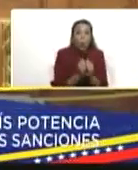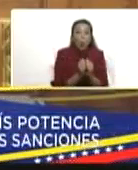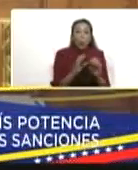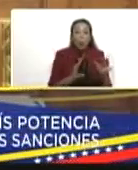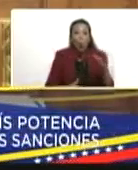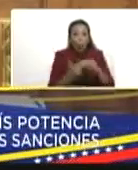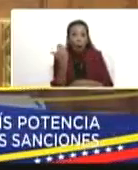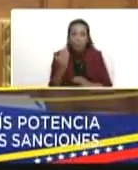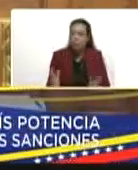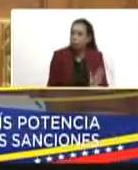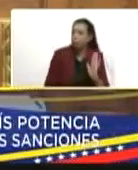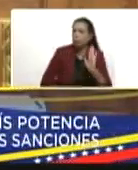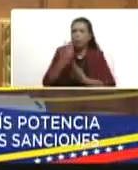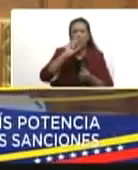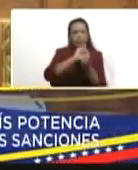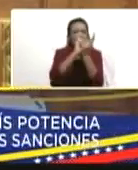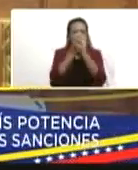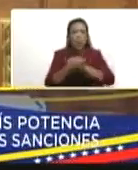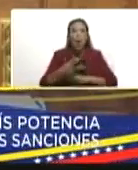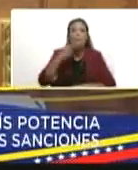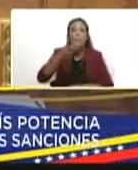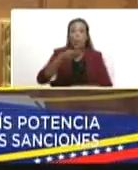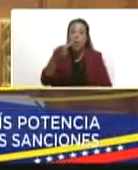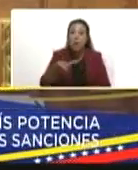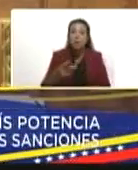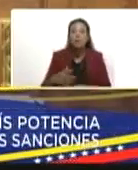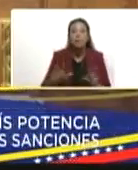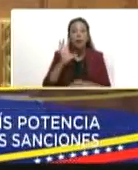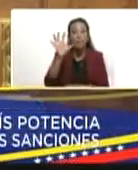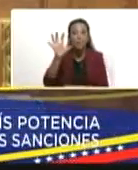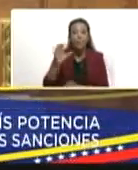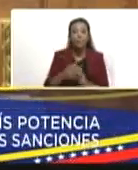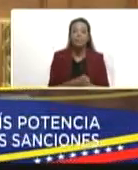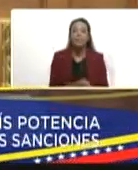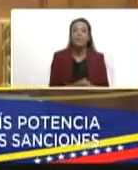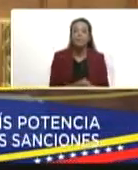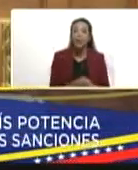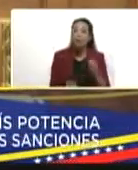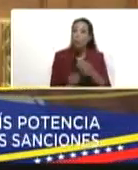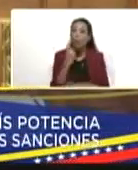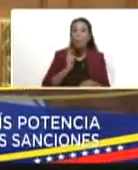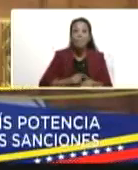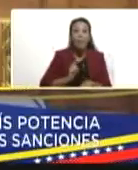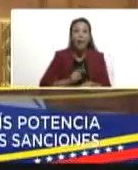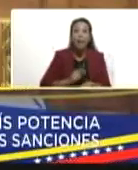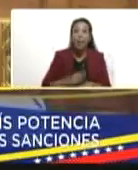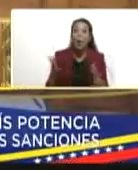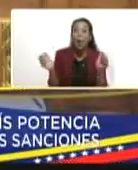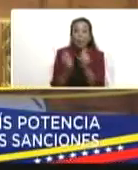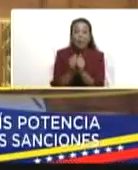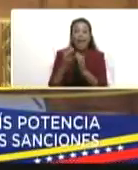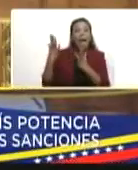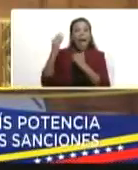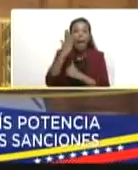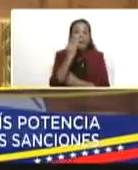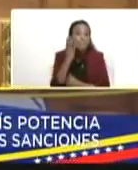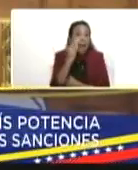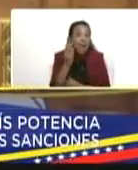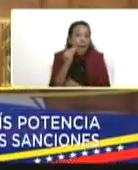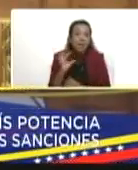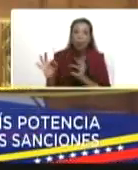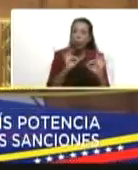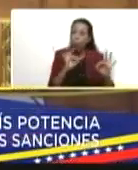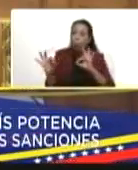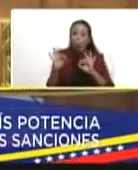etapa de empuje y transformación económica y política en el país fue un momento en el que nos acompañó la experiencia y la moderación de